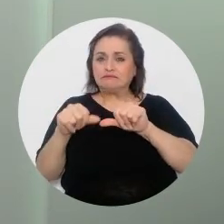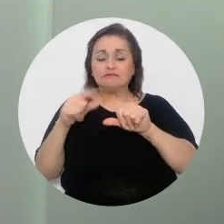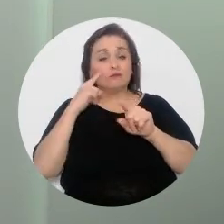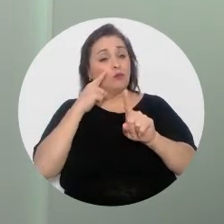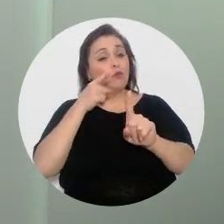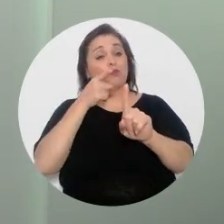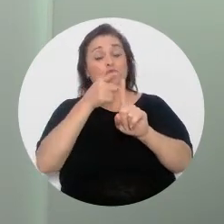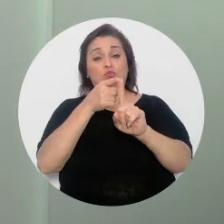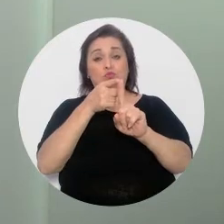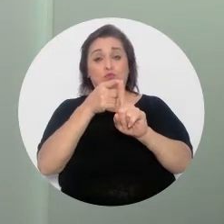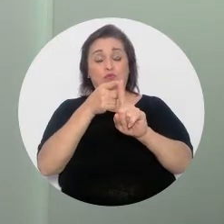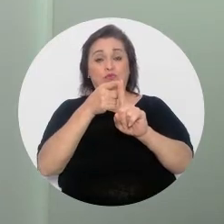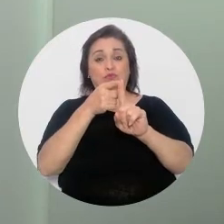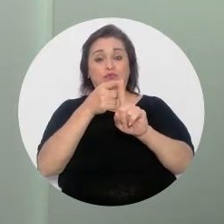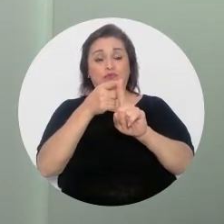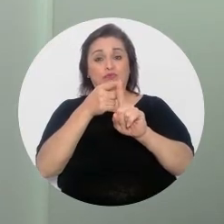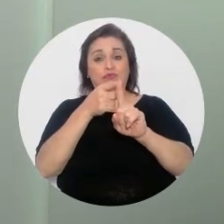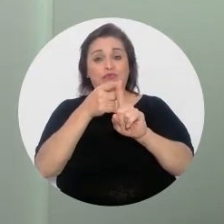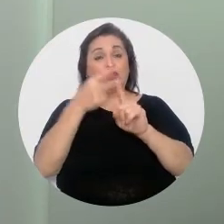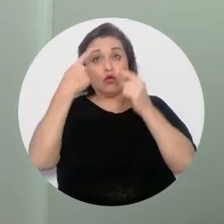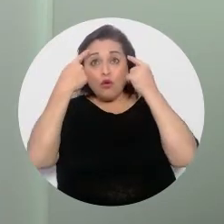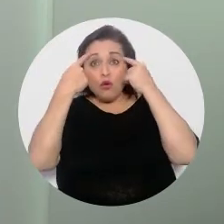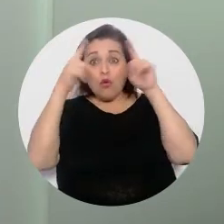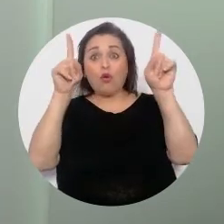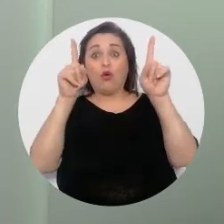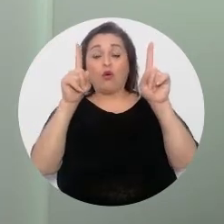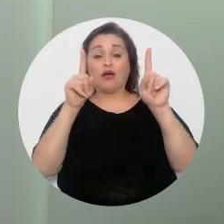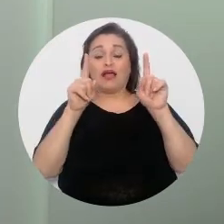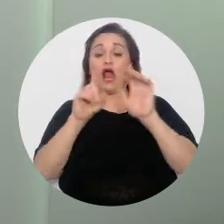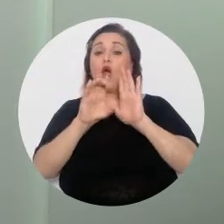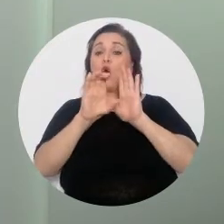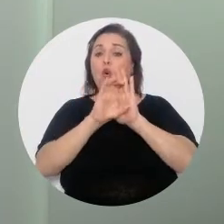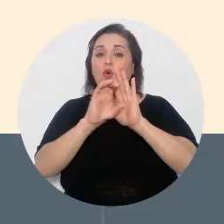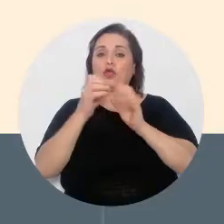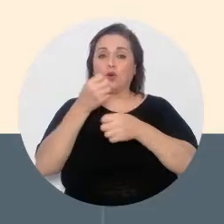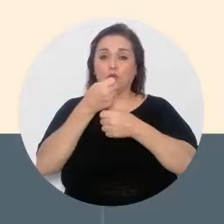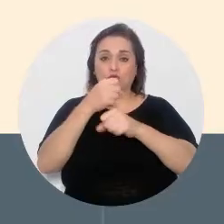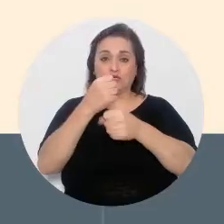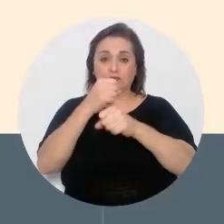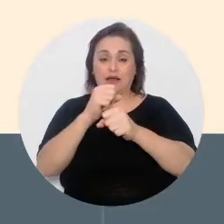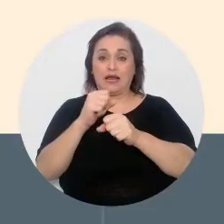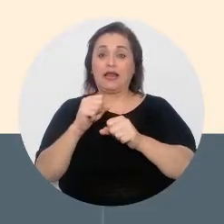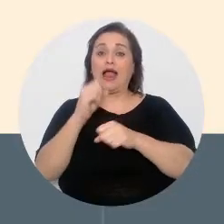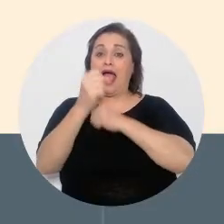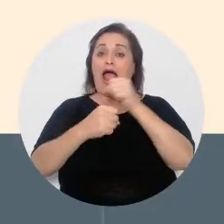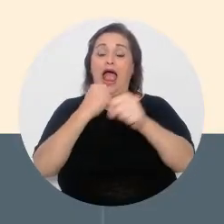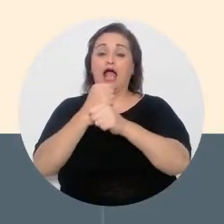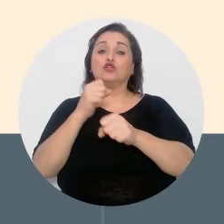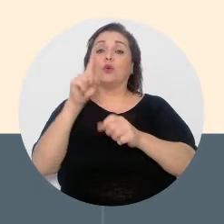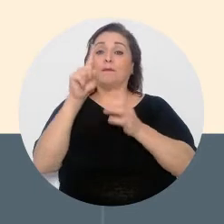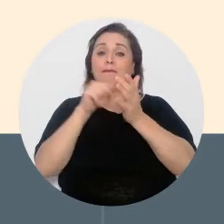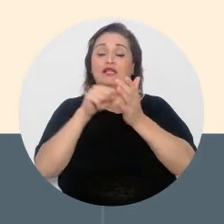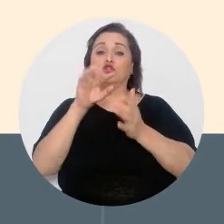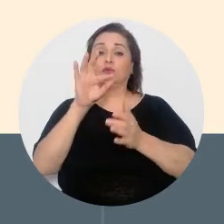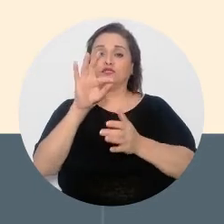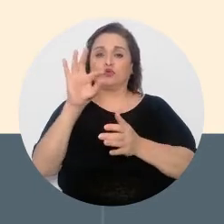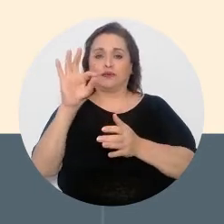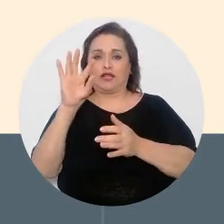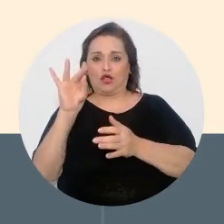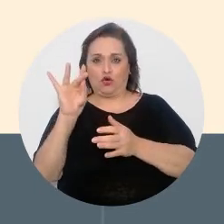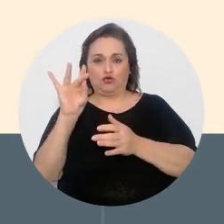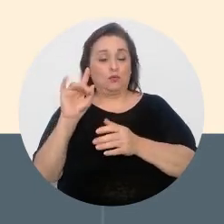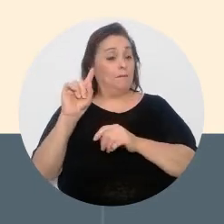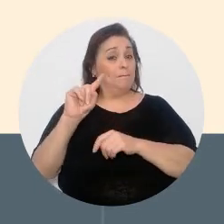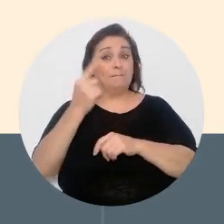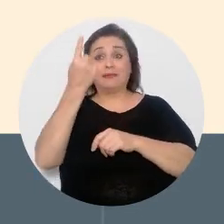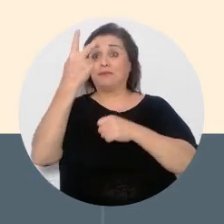su punto de logro en este Código Municipal del año 1998, porque ahí por